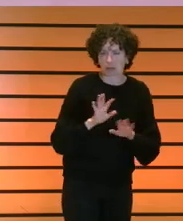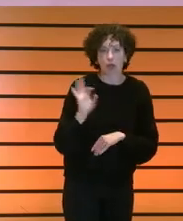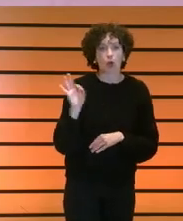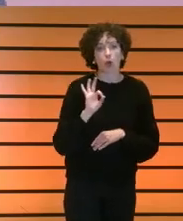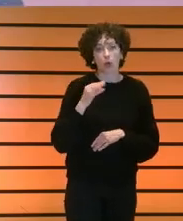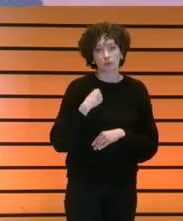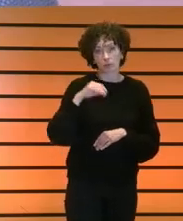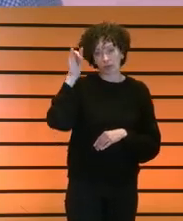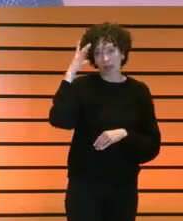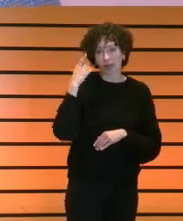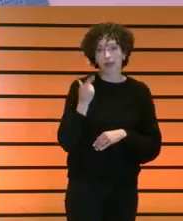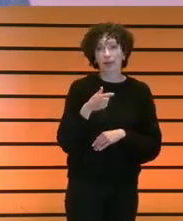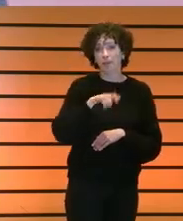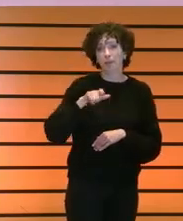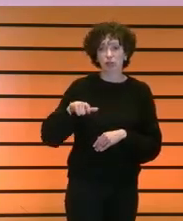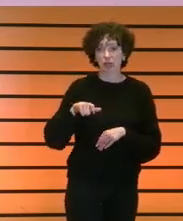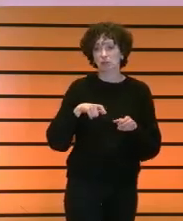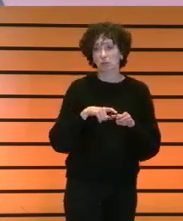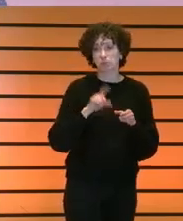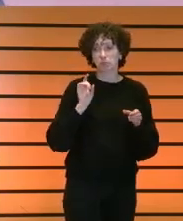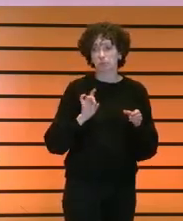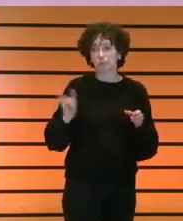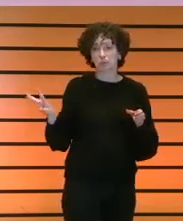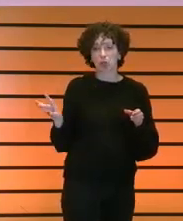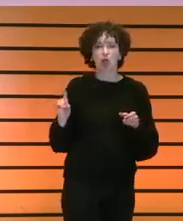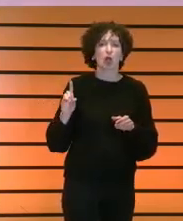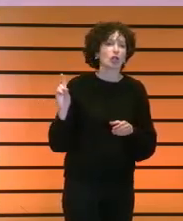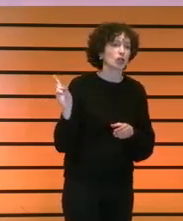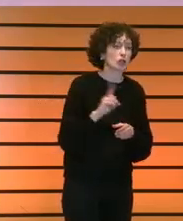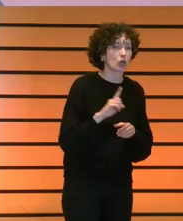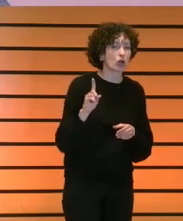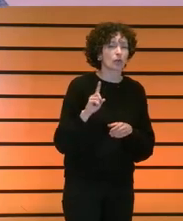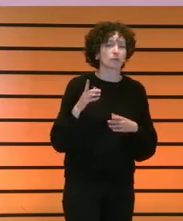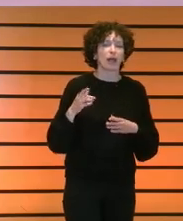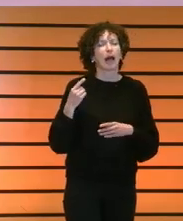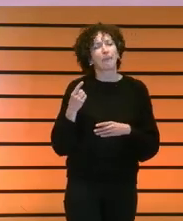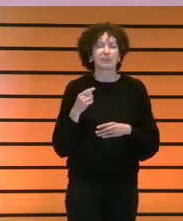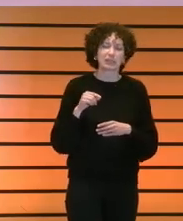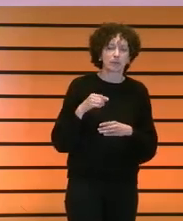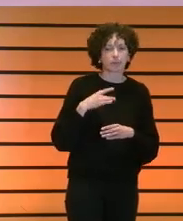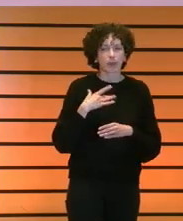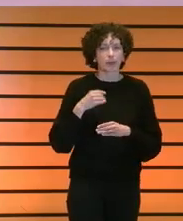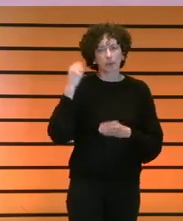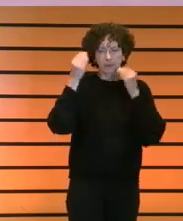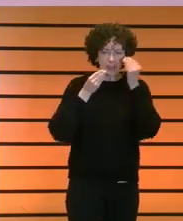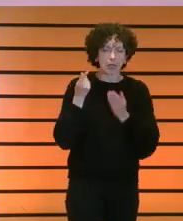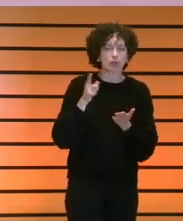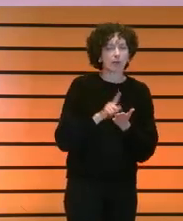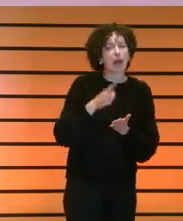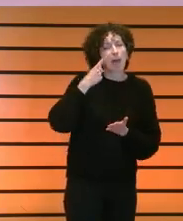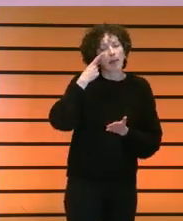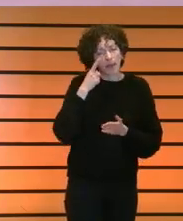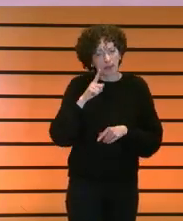esta de no dejar a nadie atrás, bueno, pues se le podía dar una vuelta y en función de las